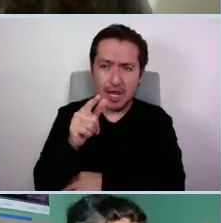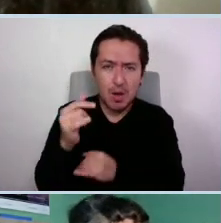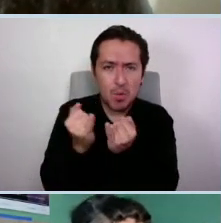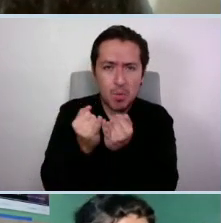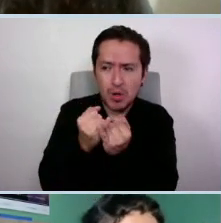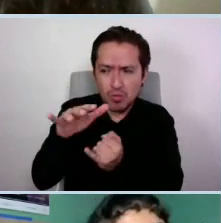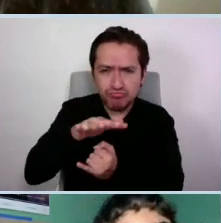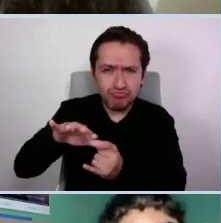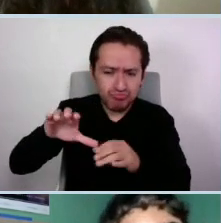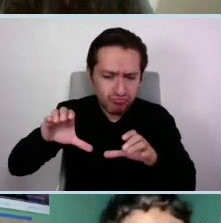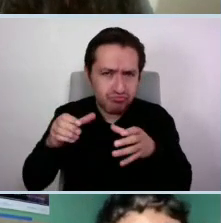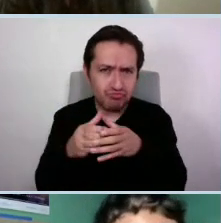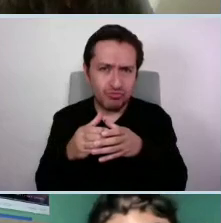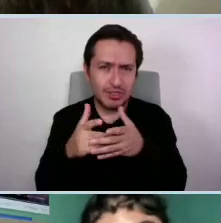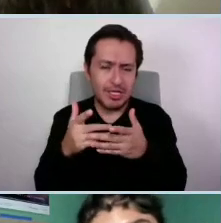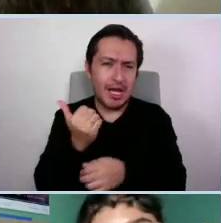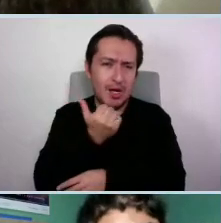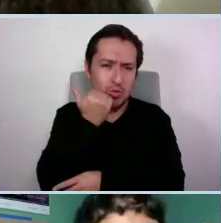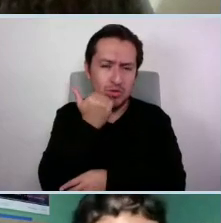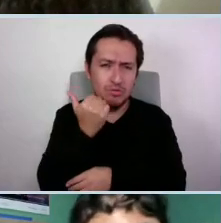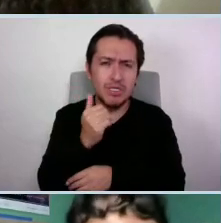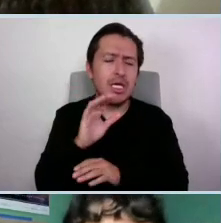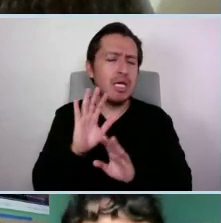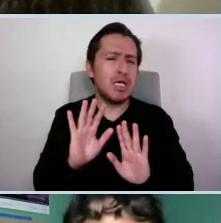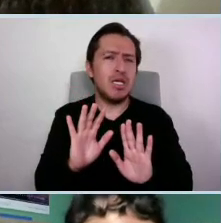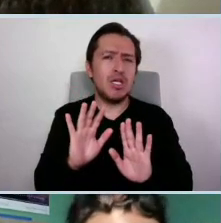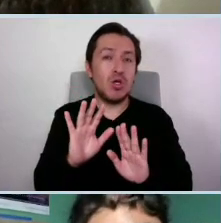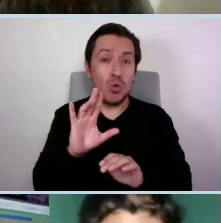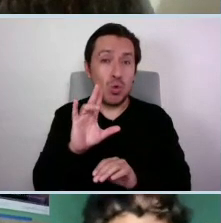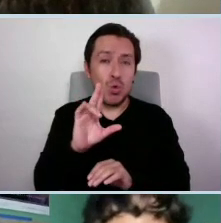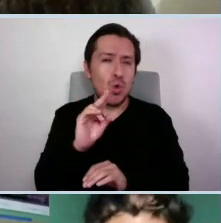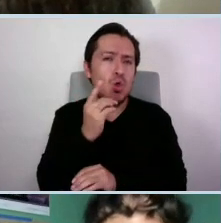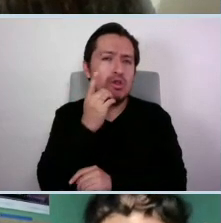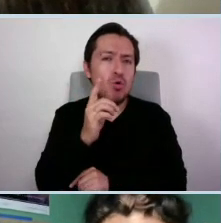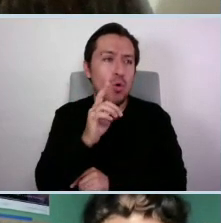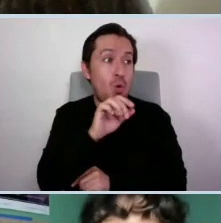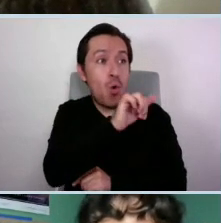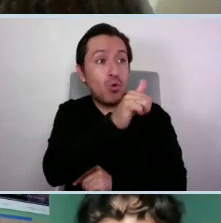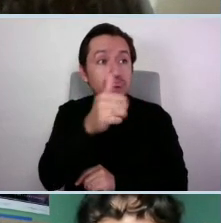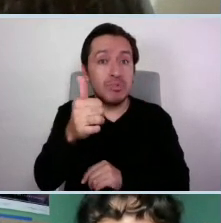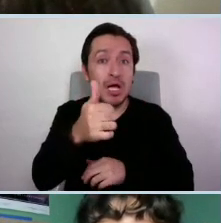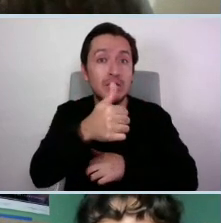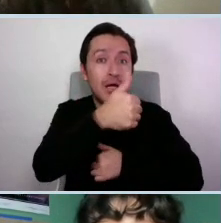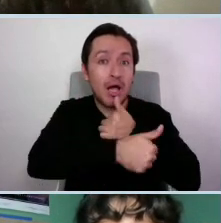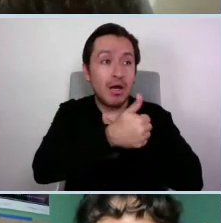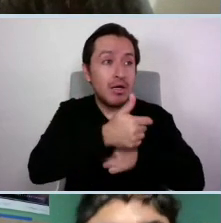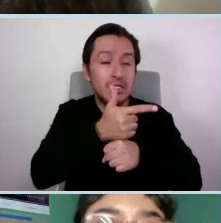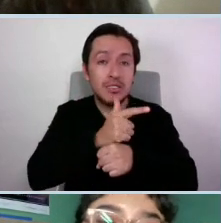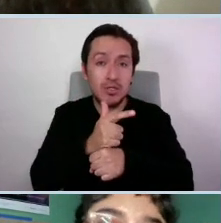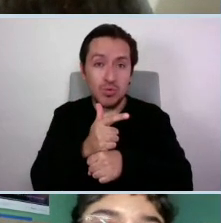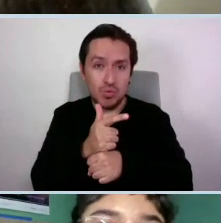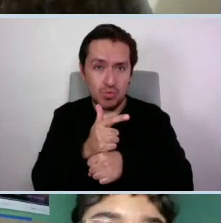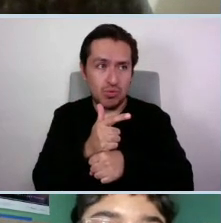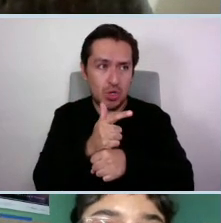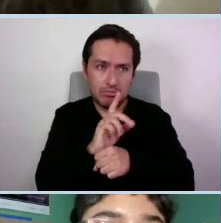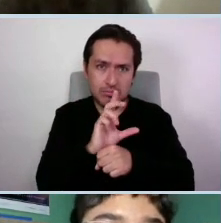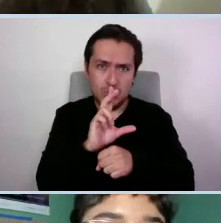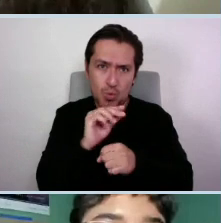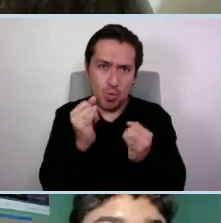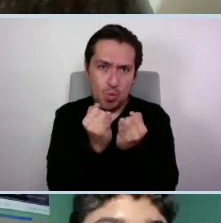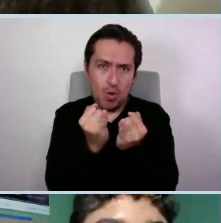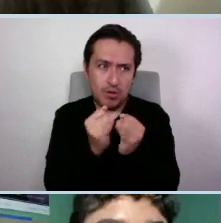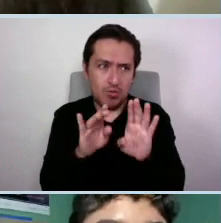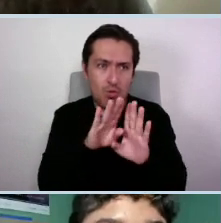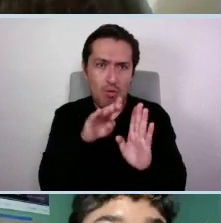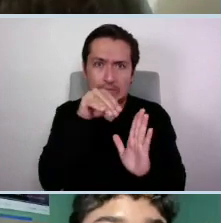carreras no se vieran afectadas por la pandemia pero quienes necesitamos de la presencialidad como el teatro Las